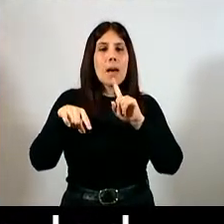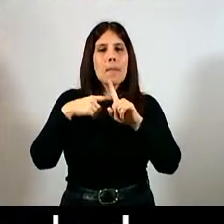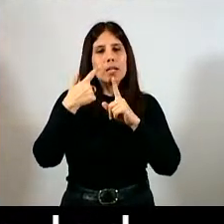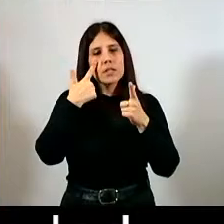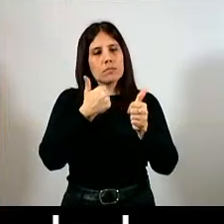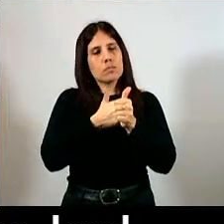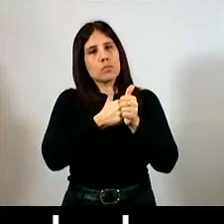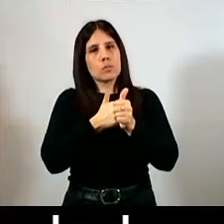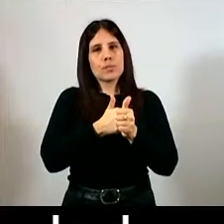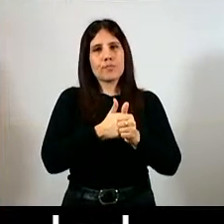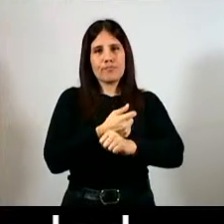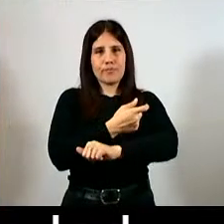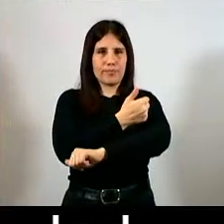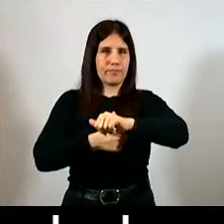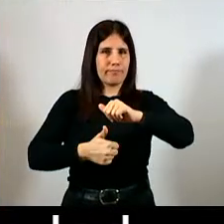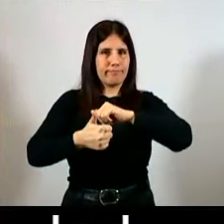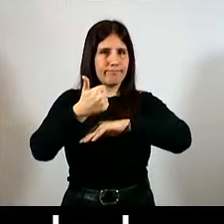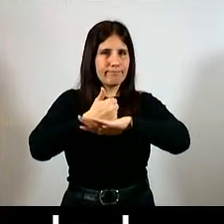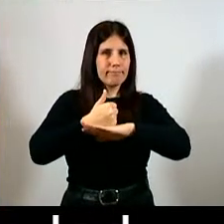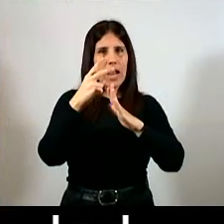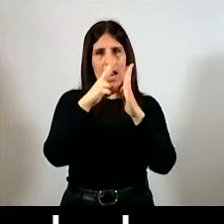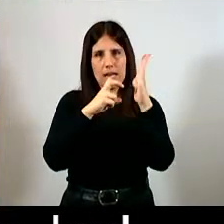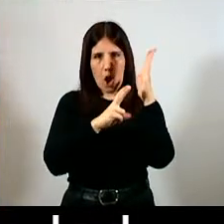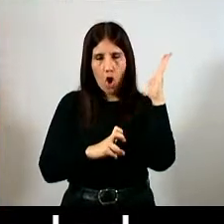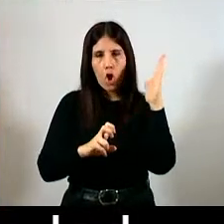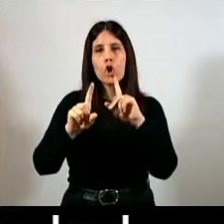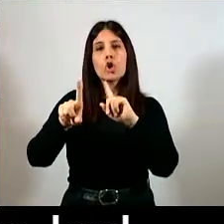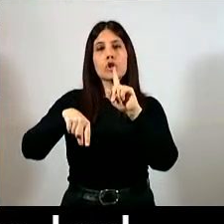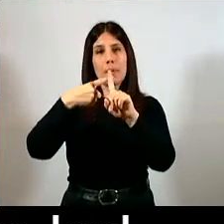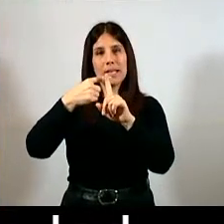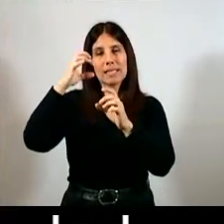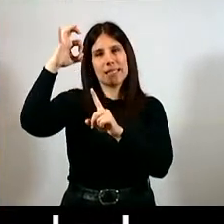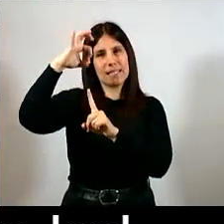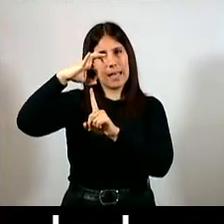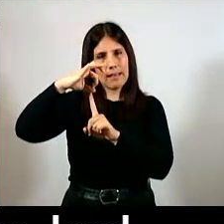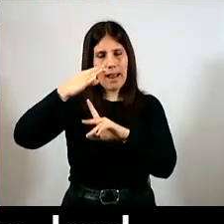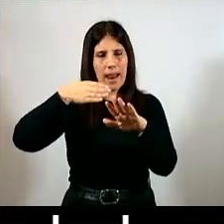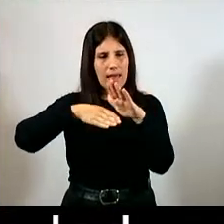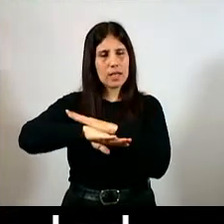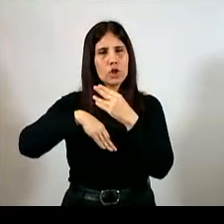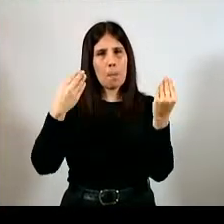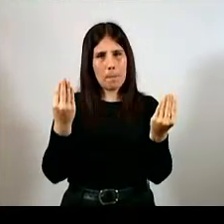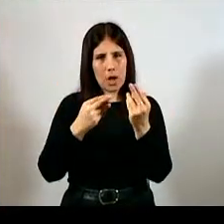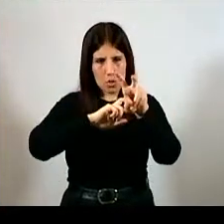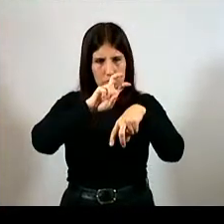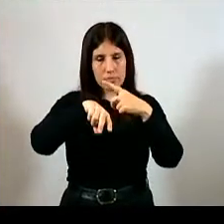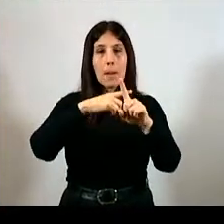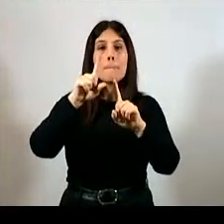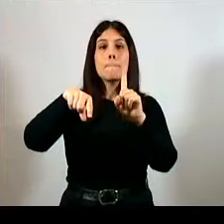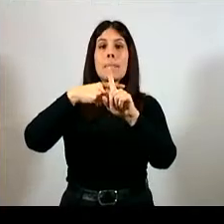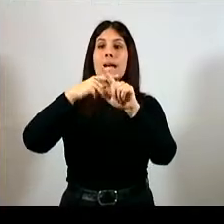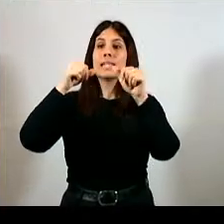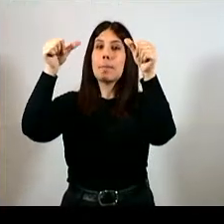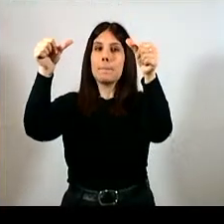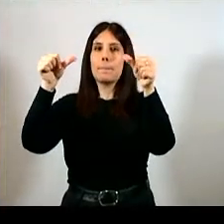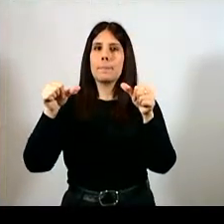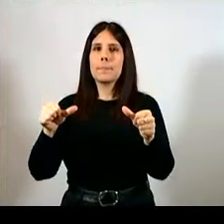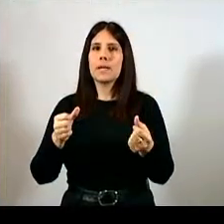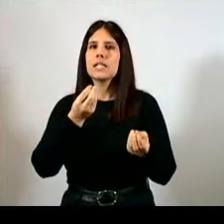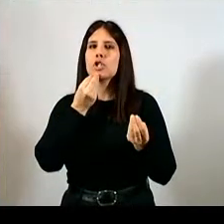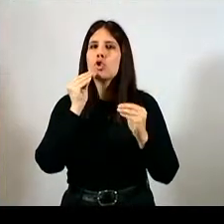arqueológica, se mejorará la señalización de la localización y los accesos y se instalarán paneles explicativos de la historia del